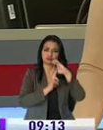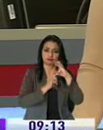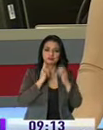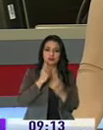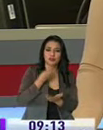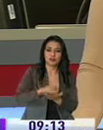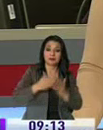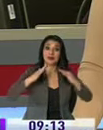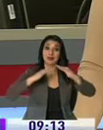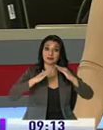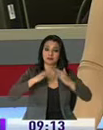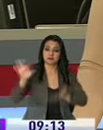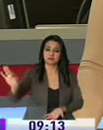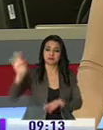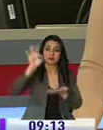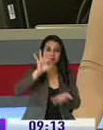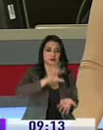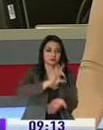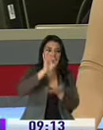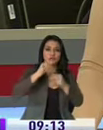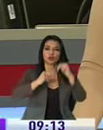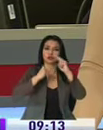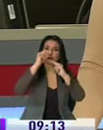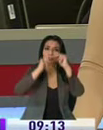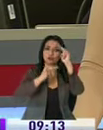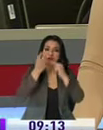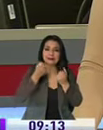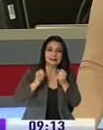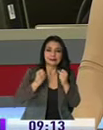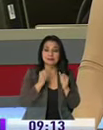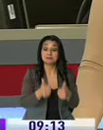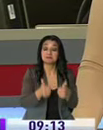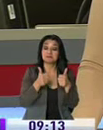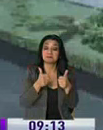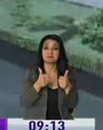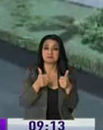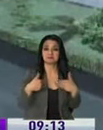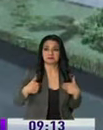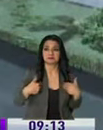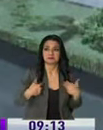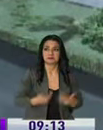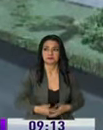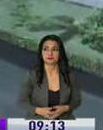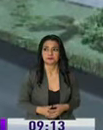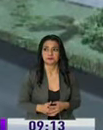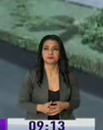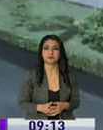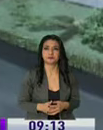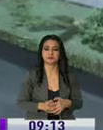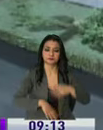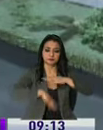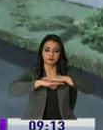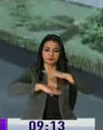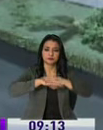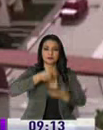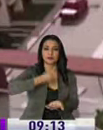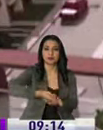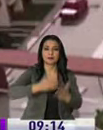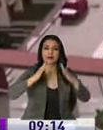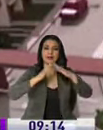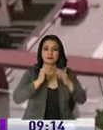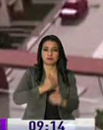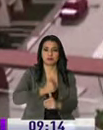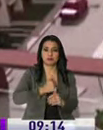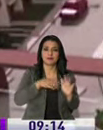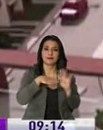vivienda, representantes del sector de la construcción tienen expectativas. El techo para obtener una vivienda propia a